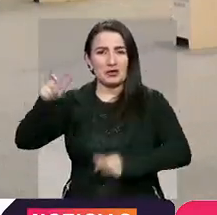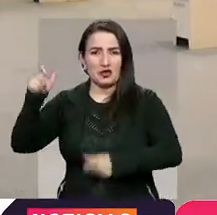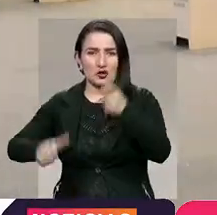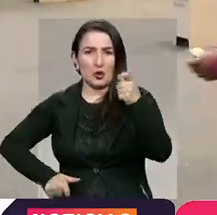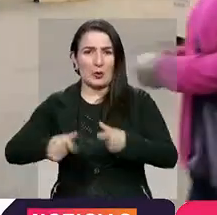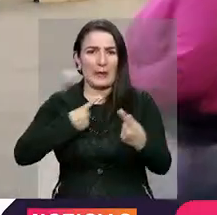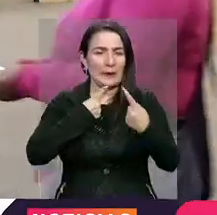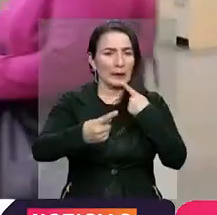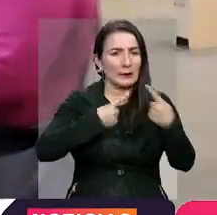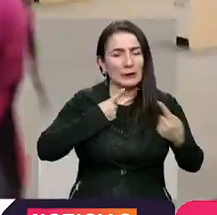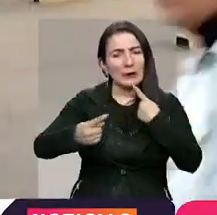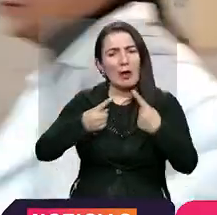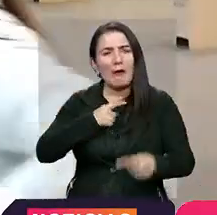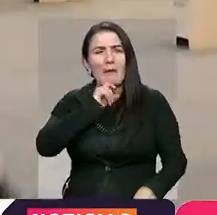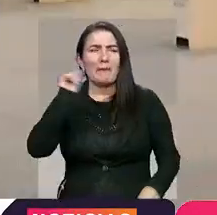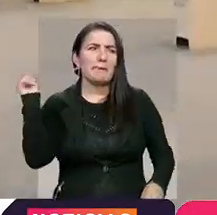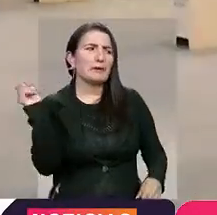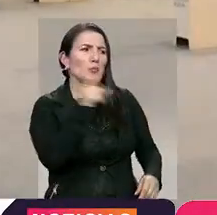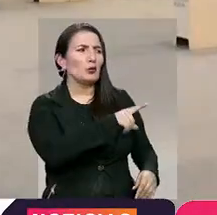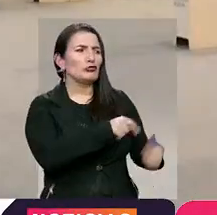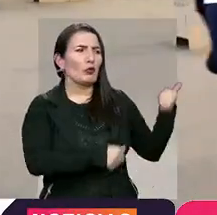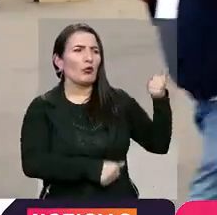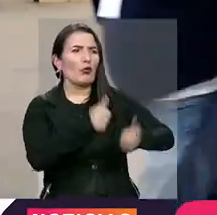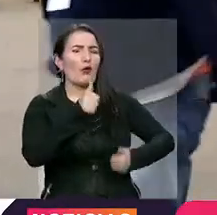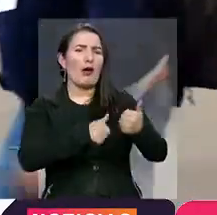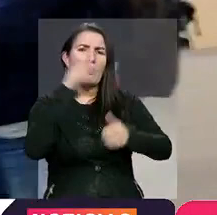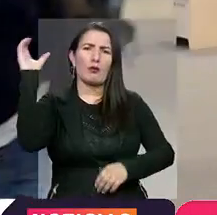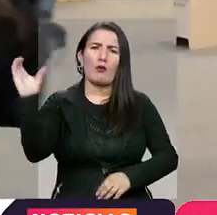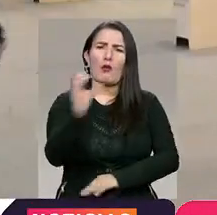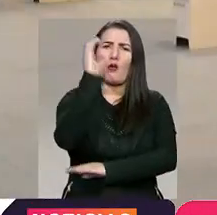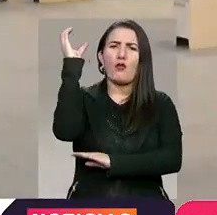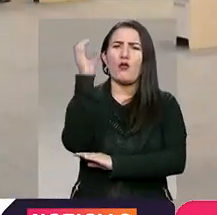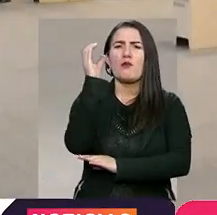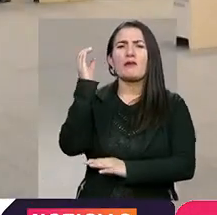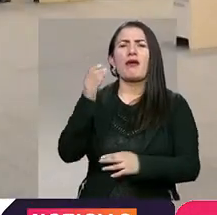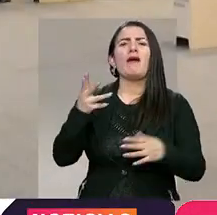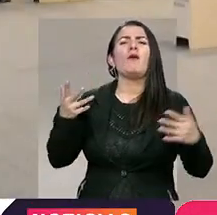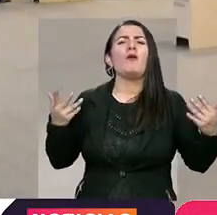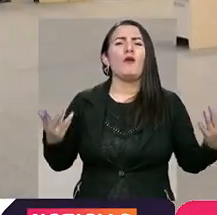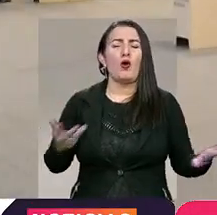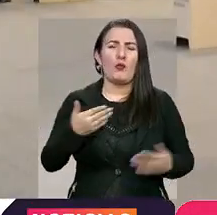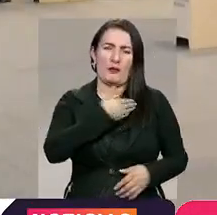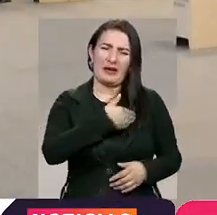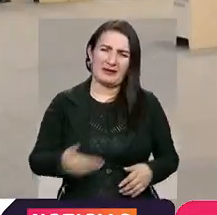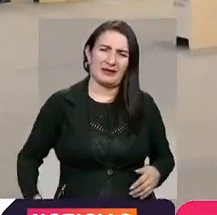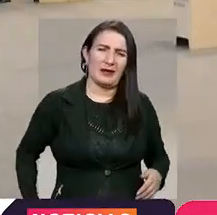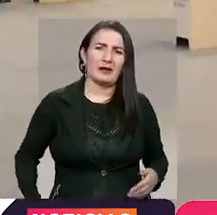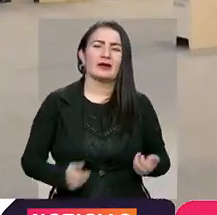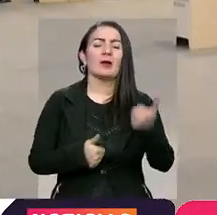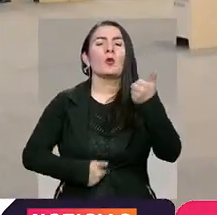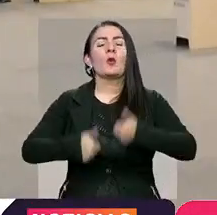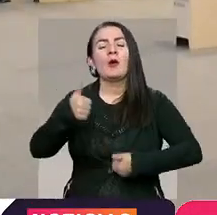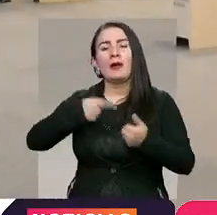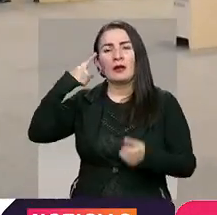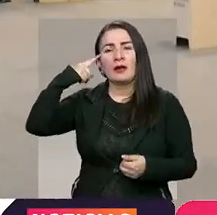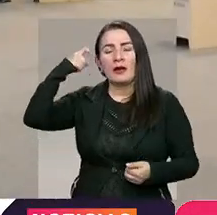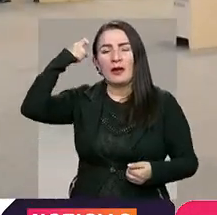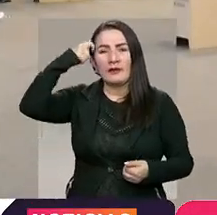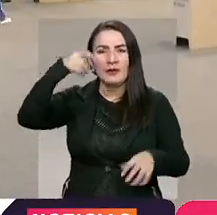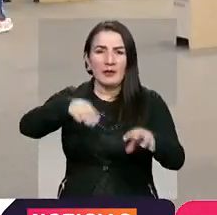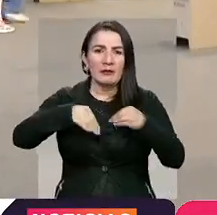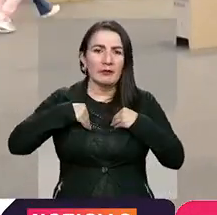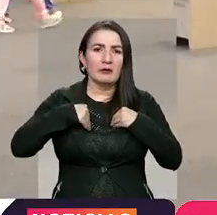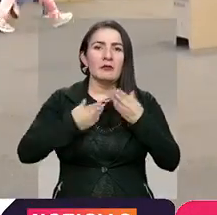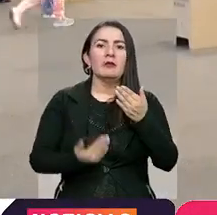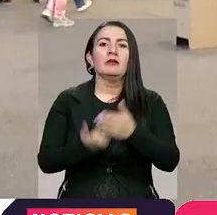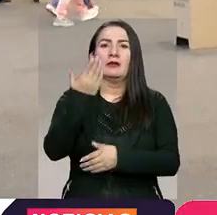hablamos con varios de ellos y les preguntamos cuál creen que es esa Colombia que recibe el próximo presidente de la República y cuáles son esos retos que debe asumir el próximo